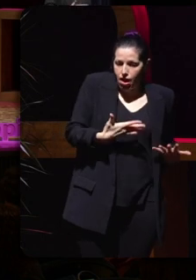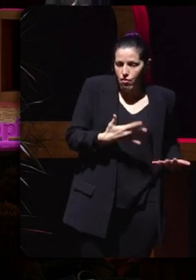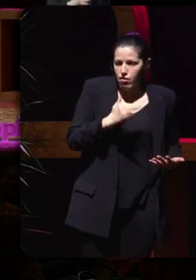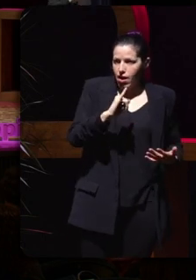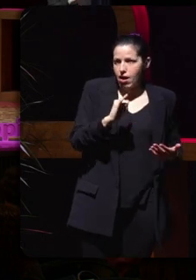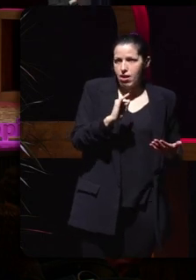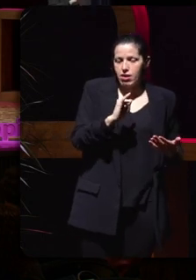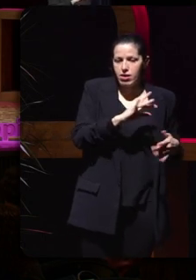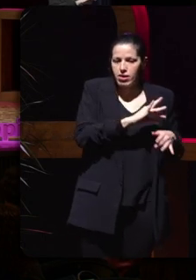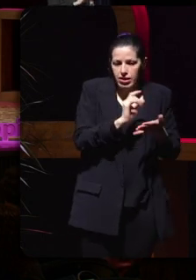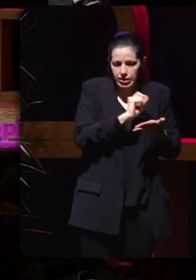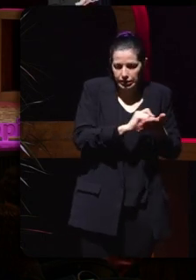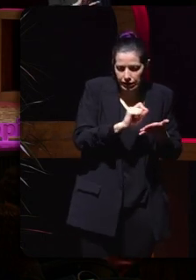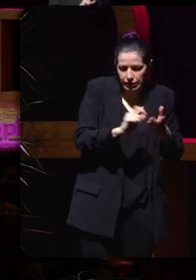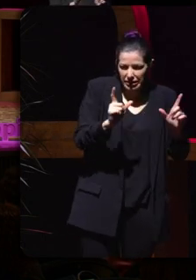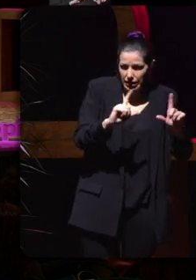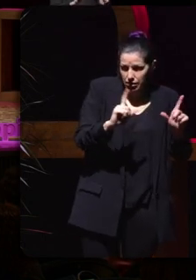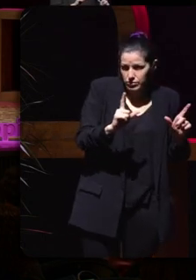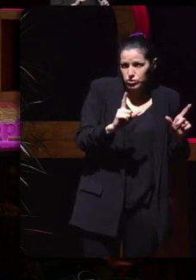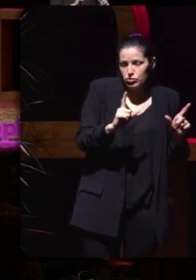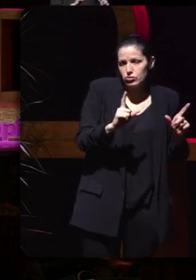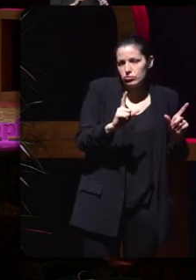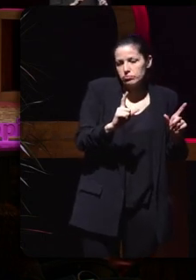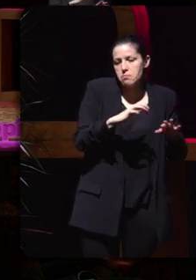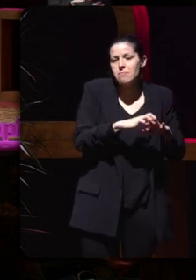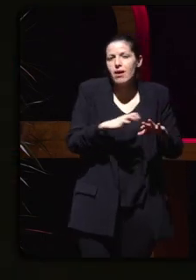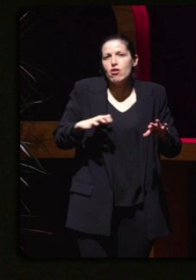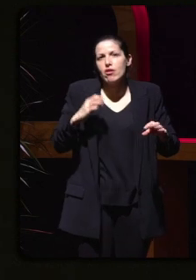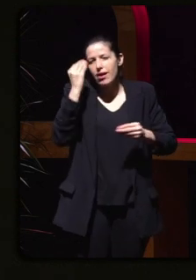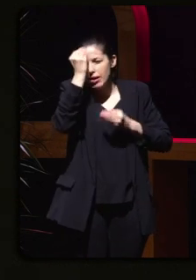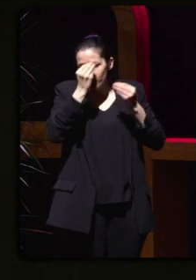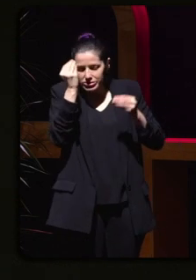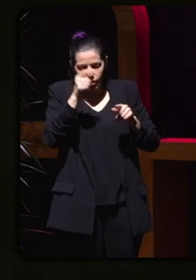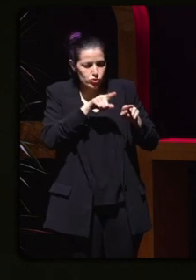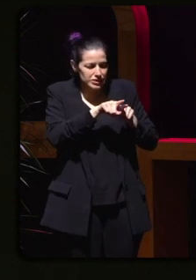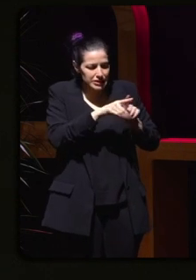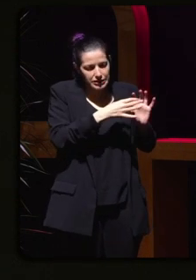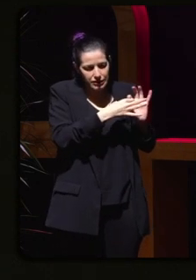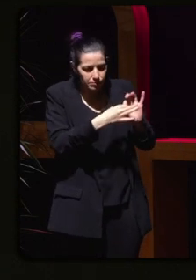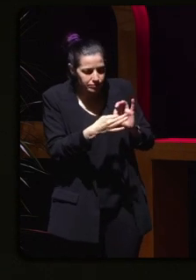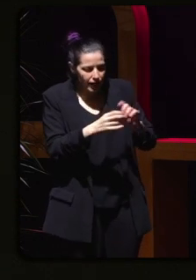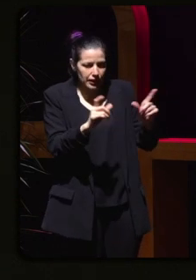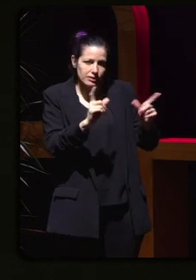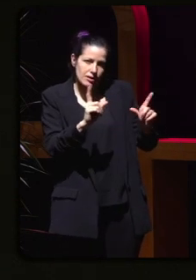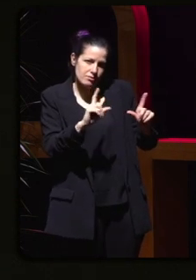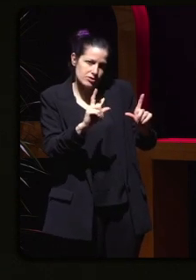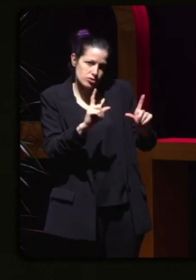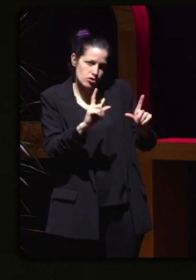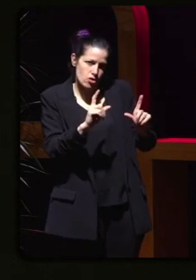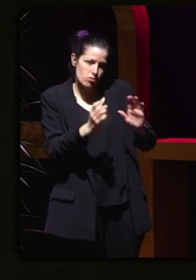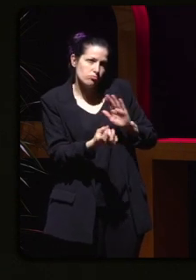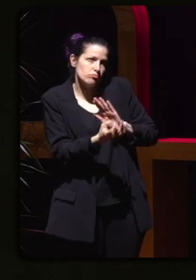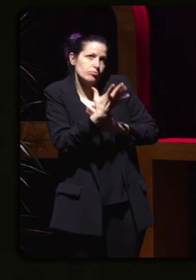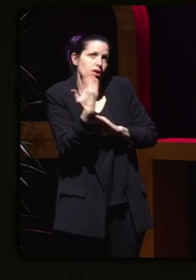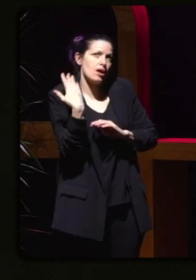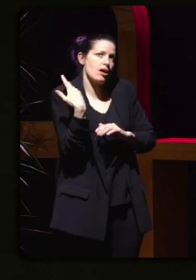y tendemos a creer que la crítica de televisión es una cosa que ha florecido recientemente por